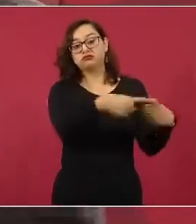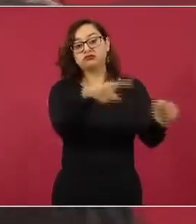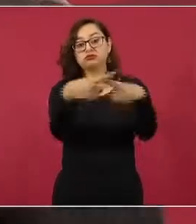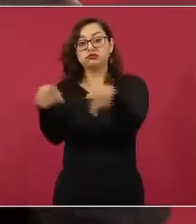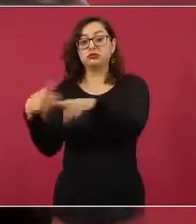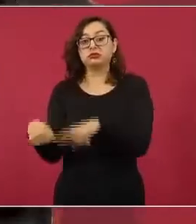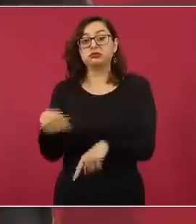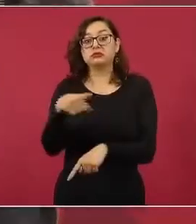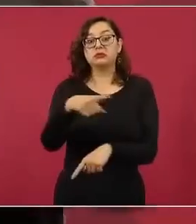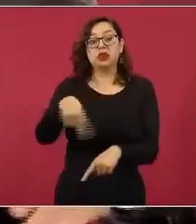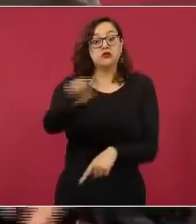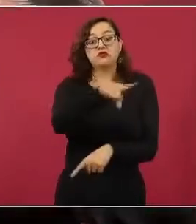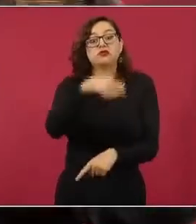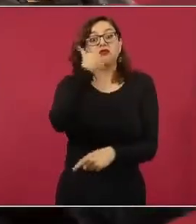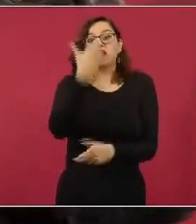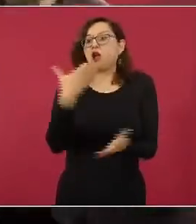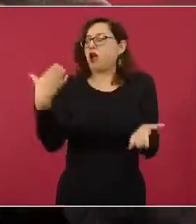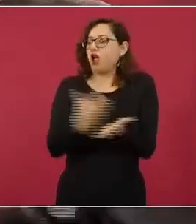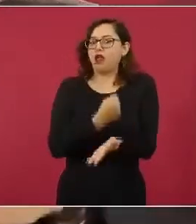En el póker